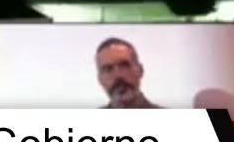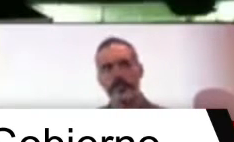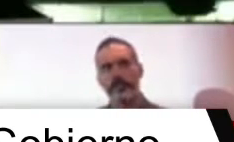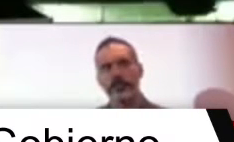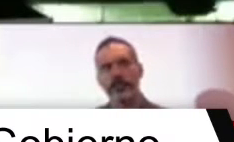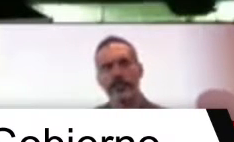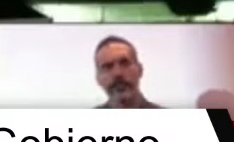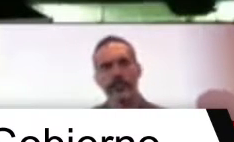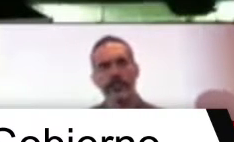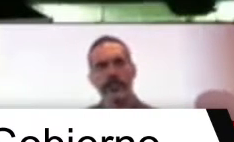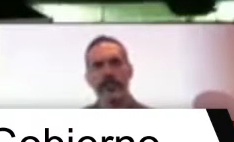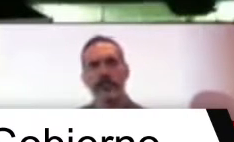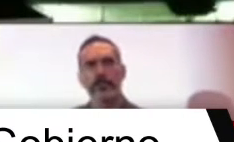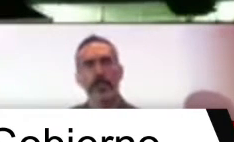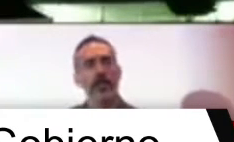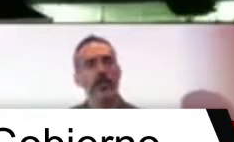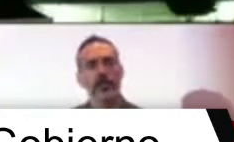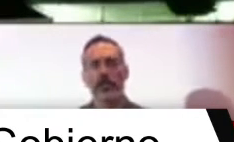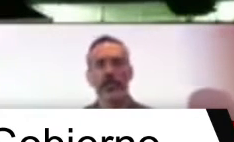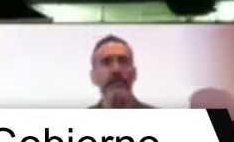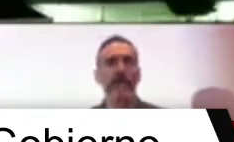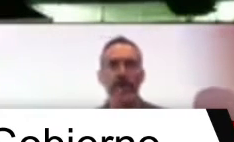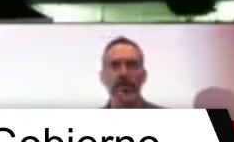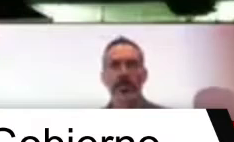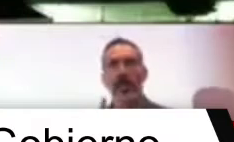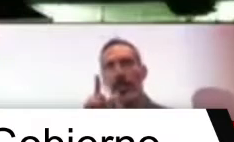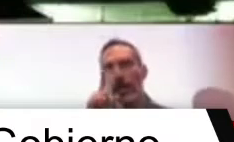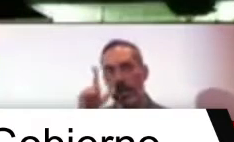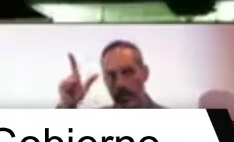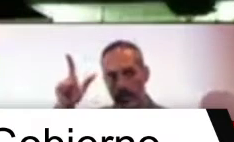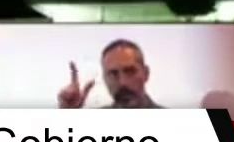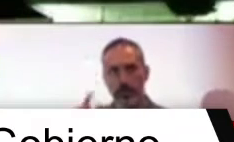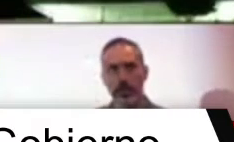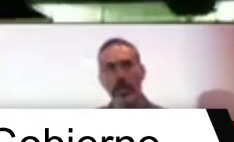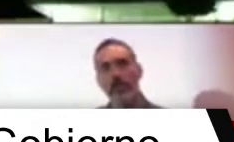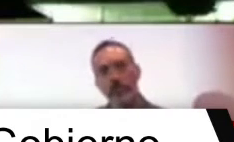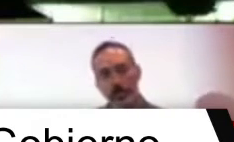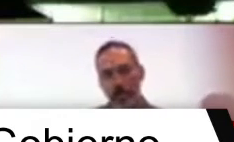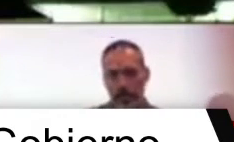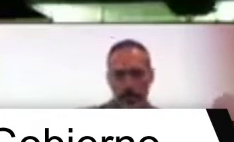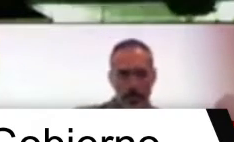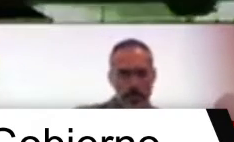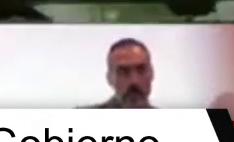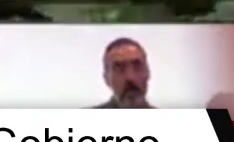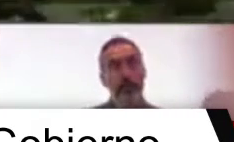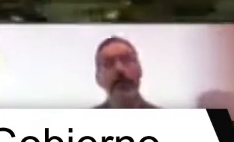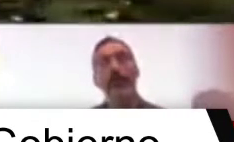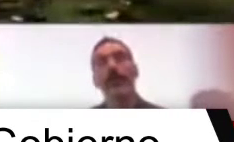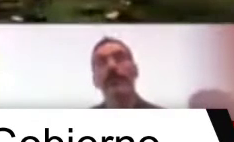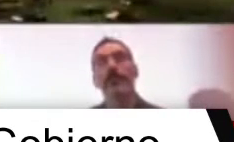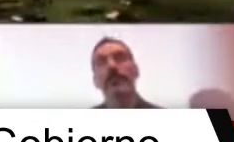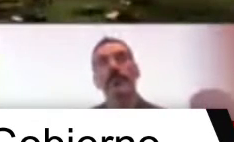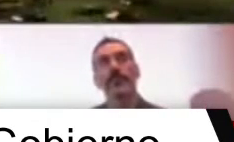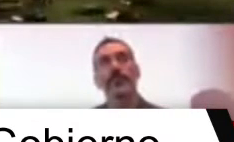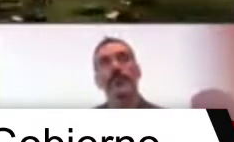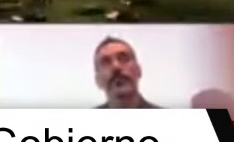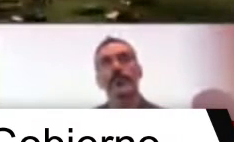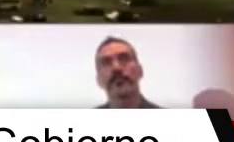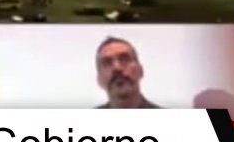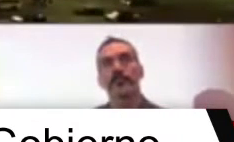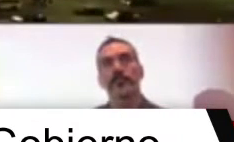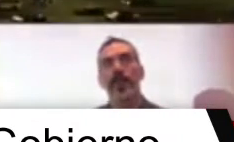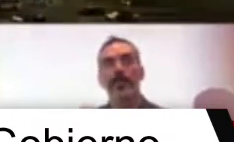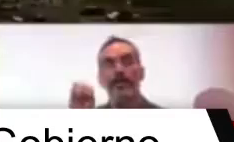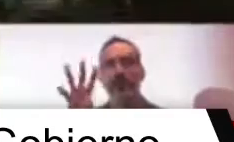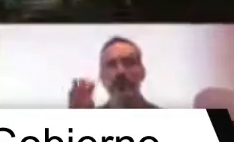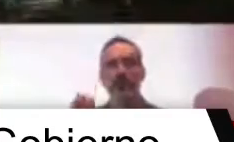ciudad, mejorando el alumbrado, el balizamiento, la señalética, la sincronización de los